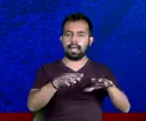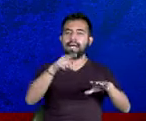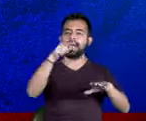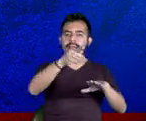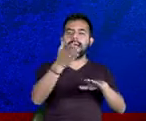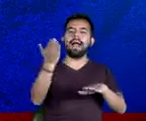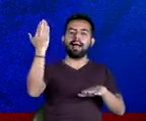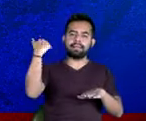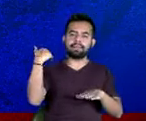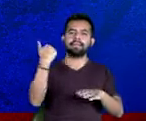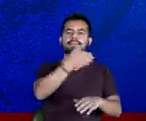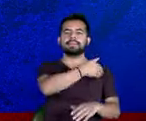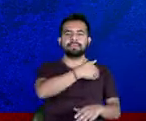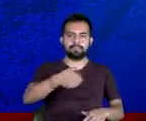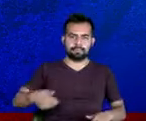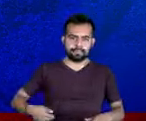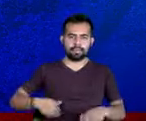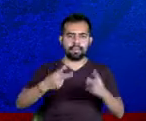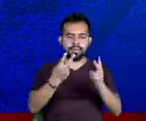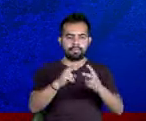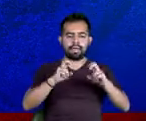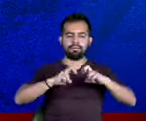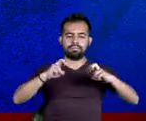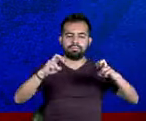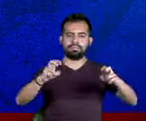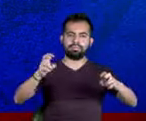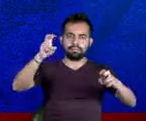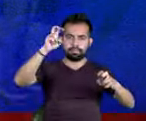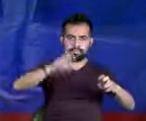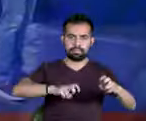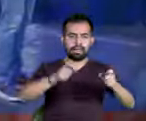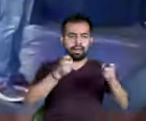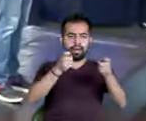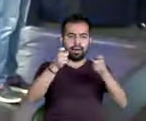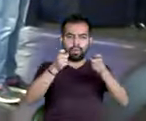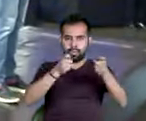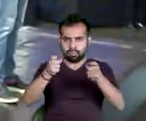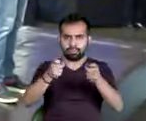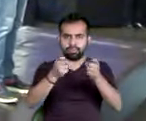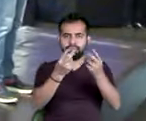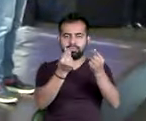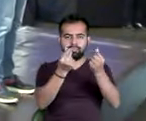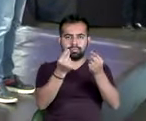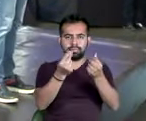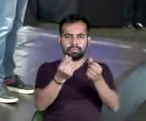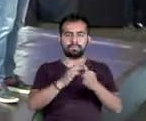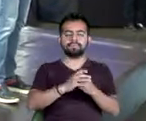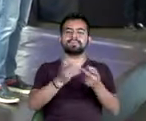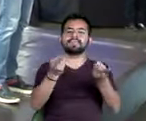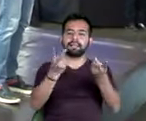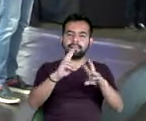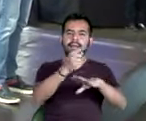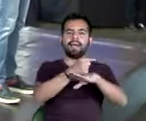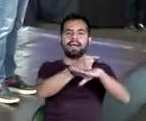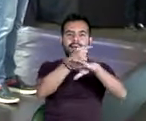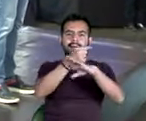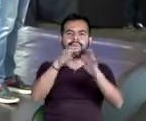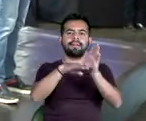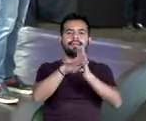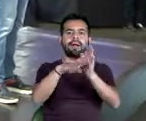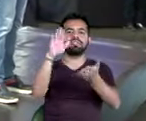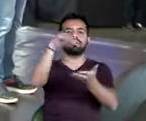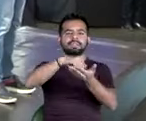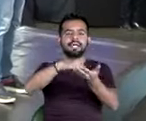del Banco Central y miembro de la Junta de Política y Regulación Monetaria, fue también gerente del Banco Central del Ecuador,